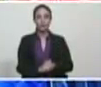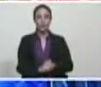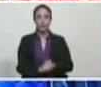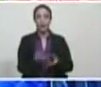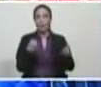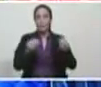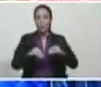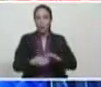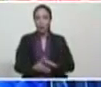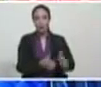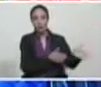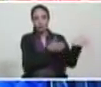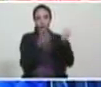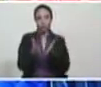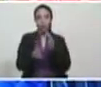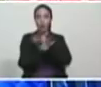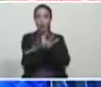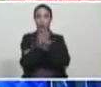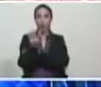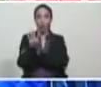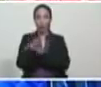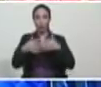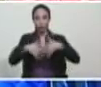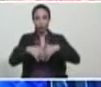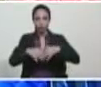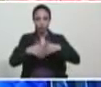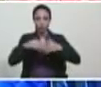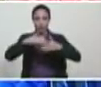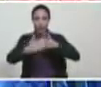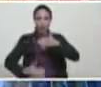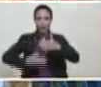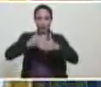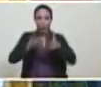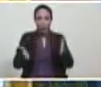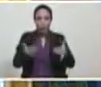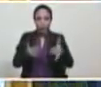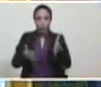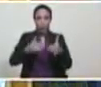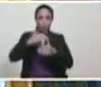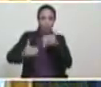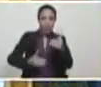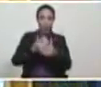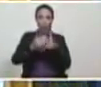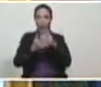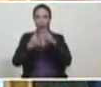104, 34 industrias ensambladoras tiene el país de vehículos.